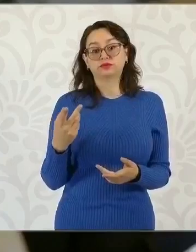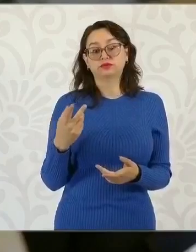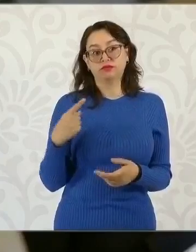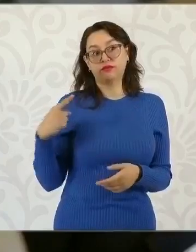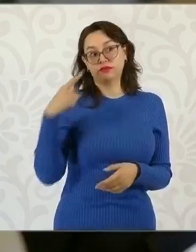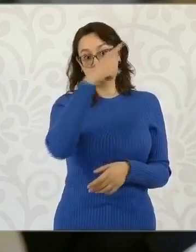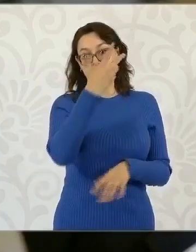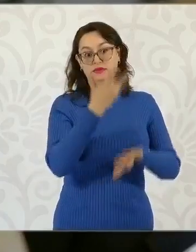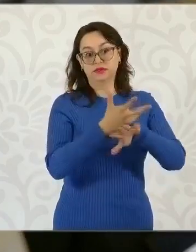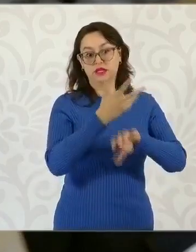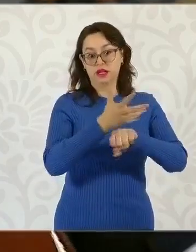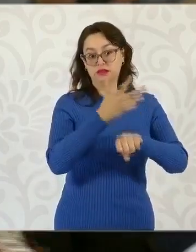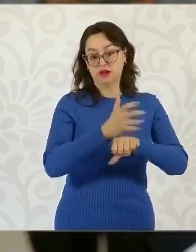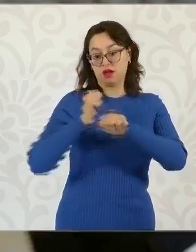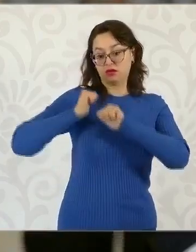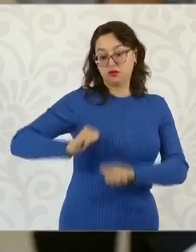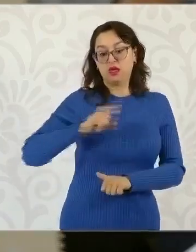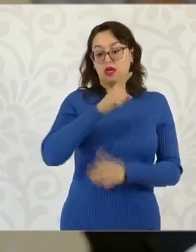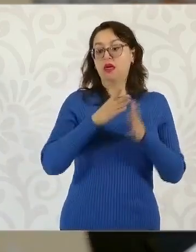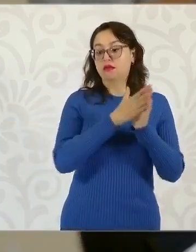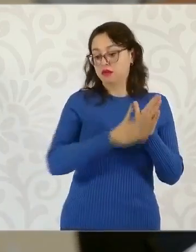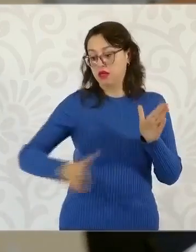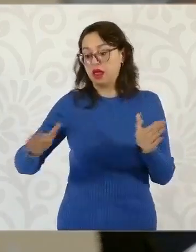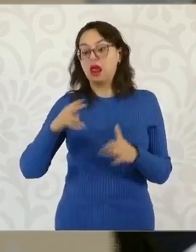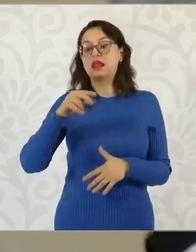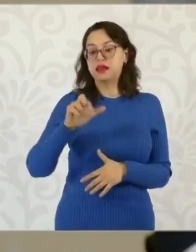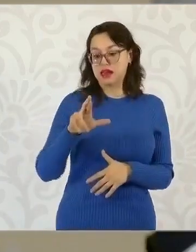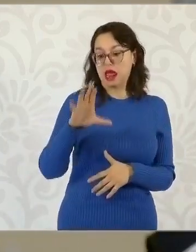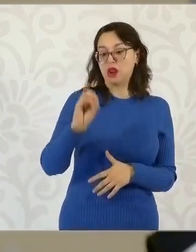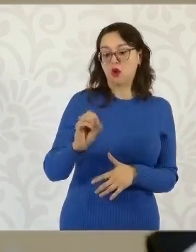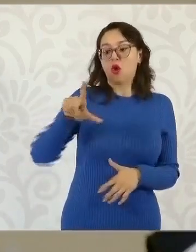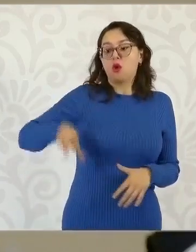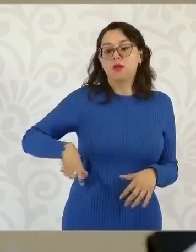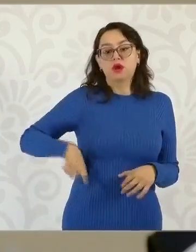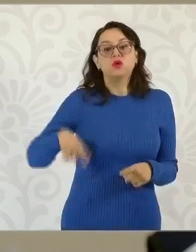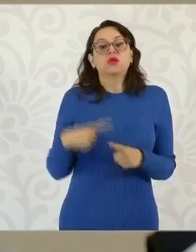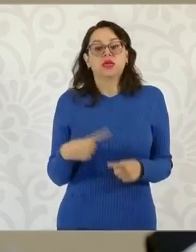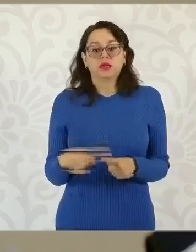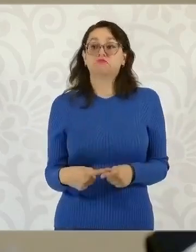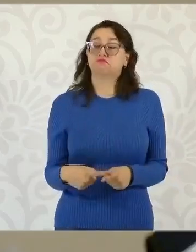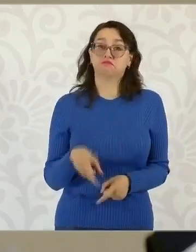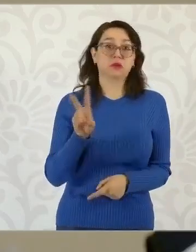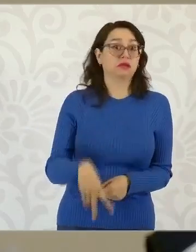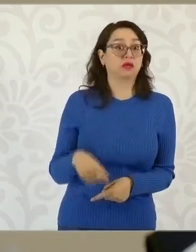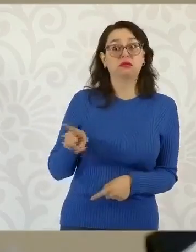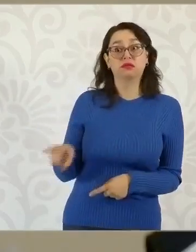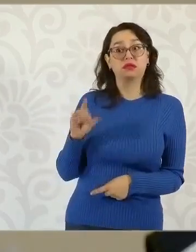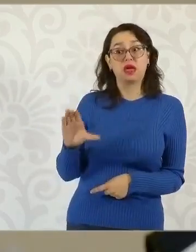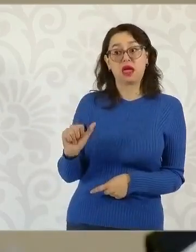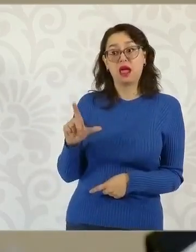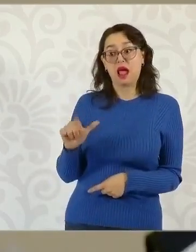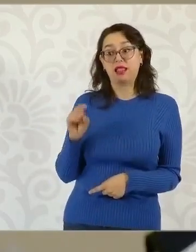vivió precisamente en el sexenio de Felipe Calderón por la asociación de Genaro García Luna,